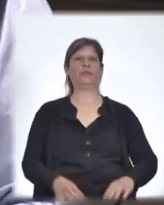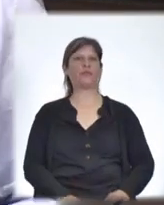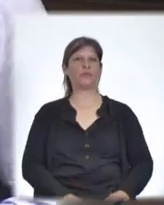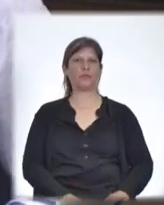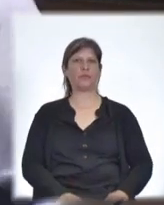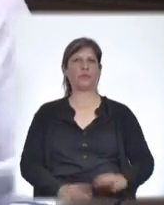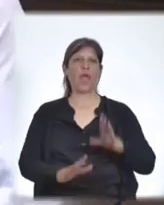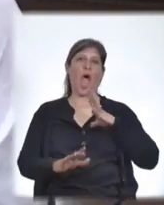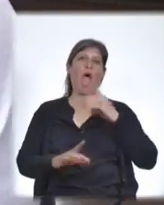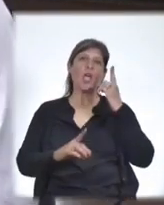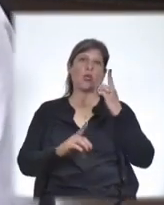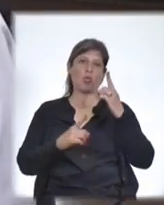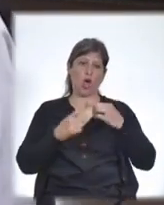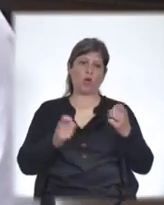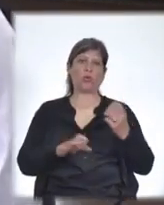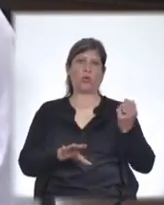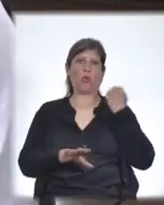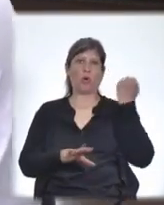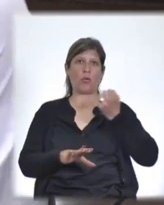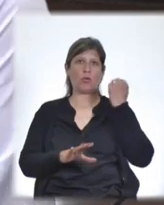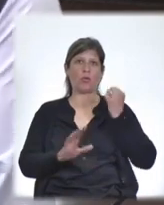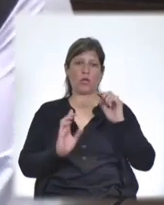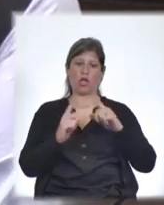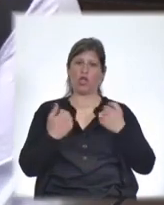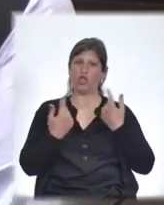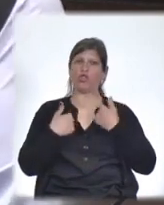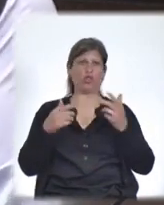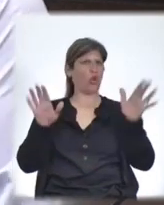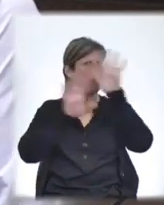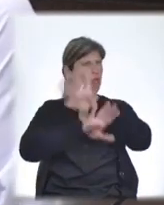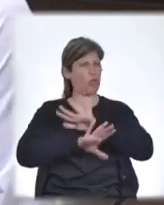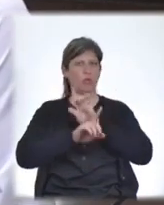Hay una cosa muy importante y nosotros no la confundimos.